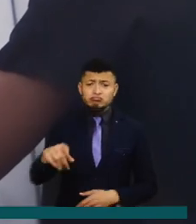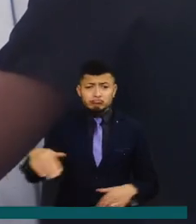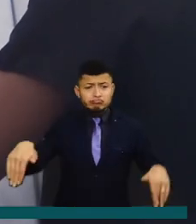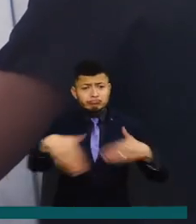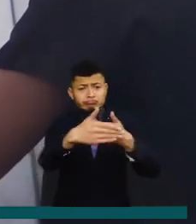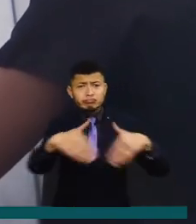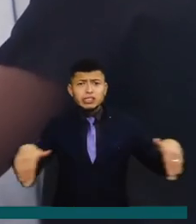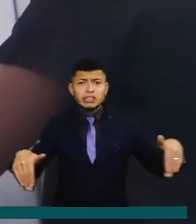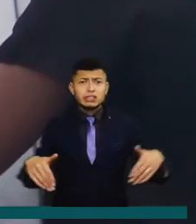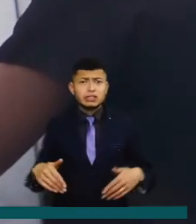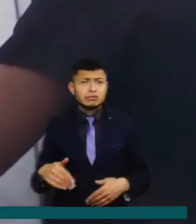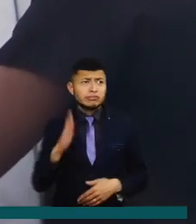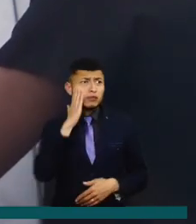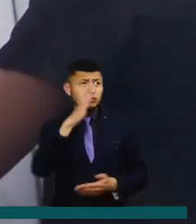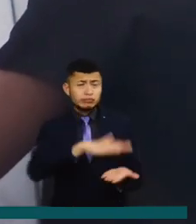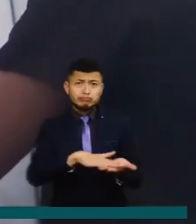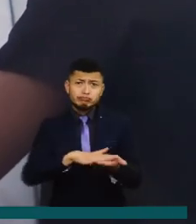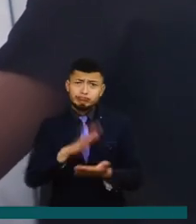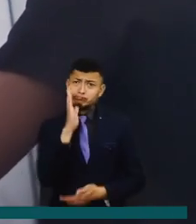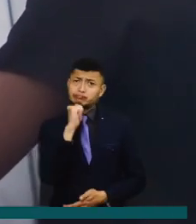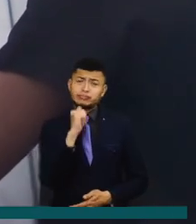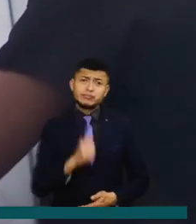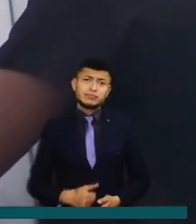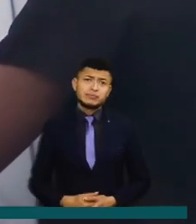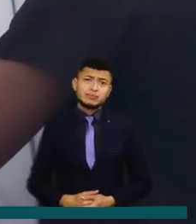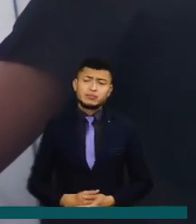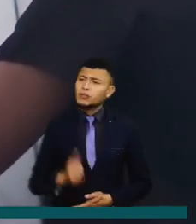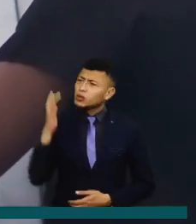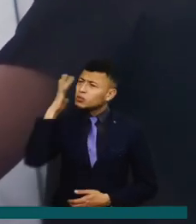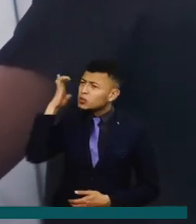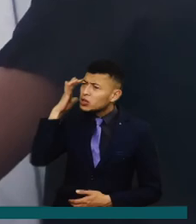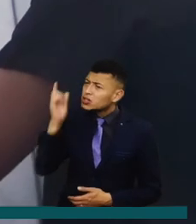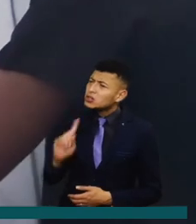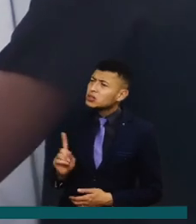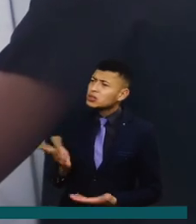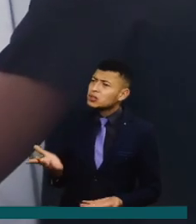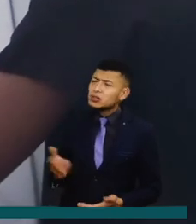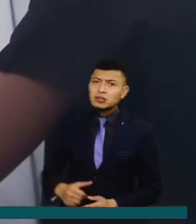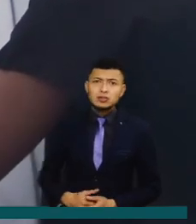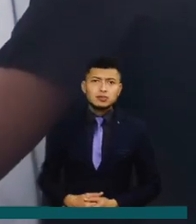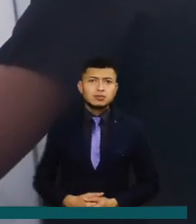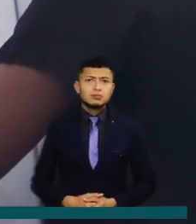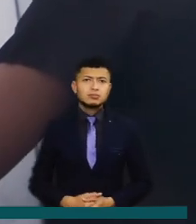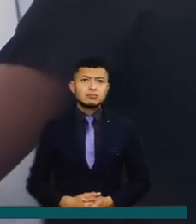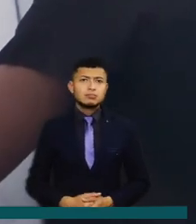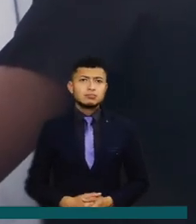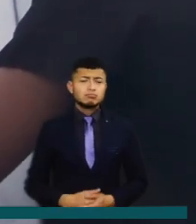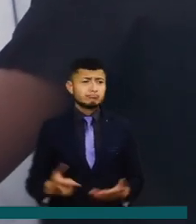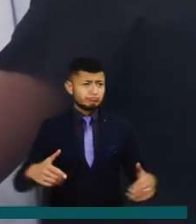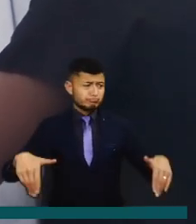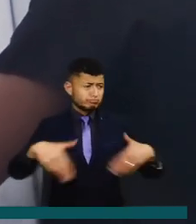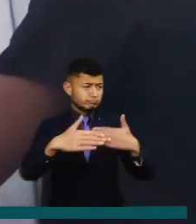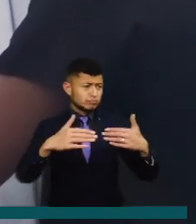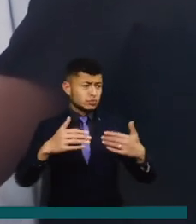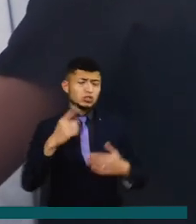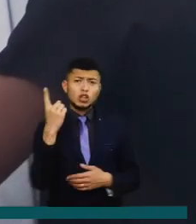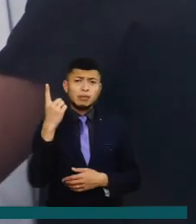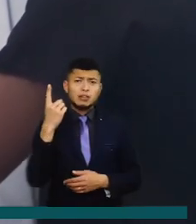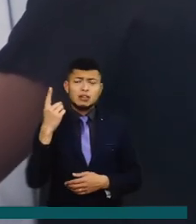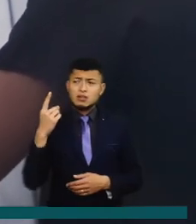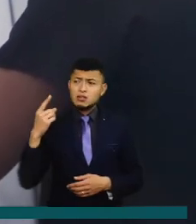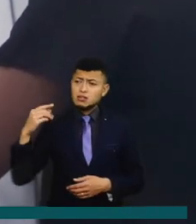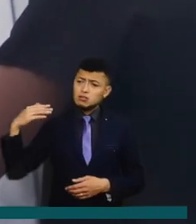que no tiene futuro. ¿Por qué dice que no tiene futuro? Porque una vía que solamente se puede